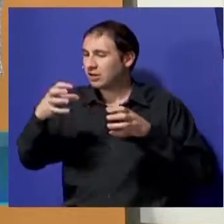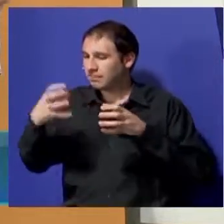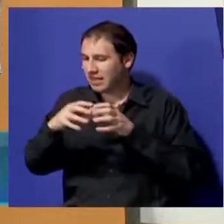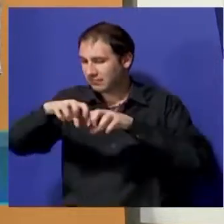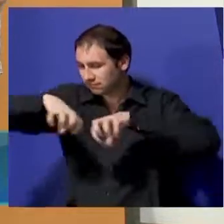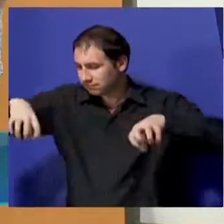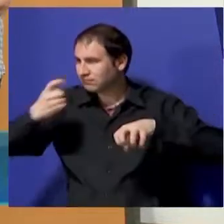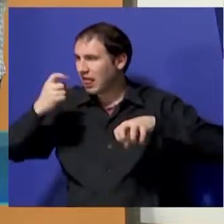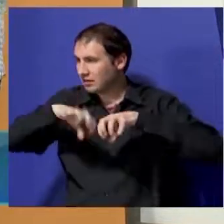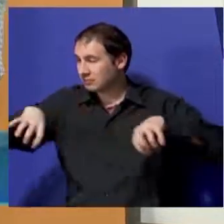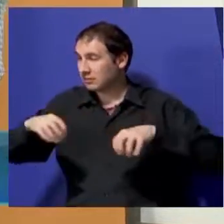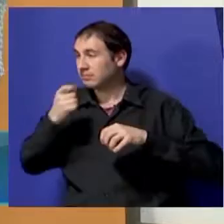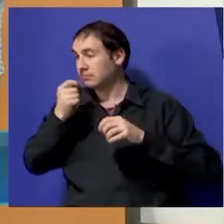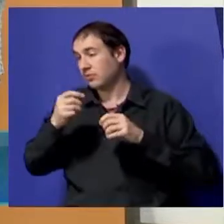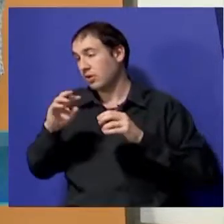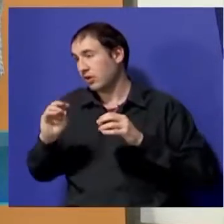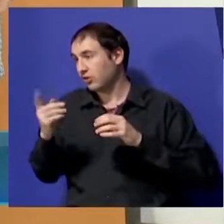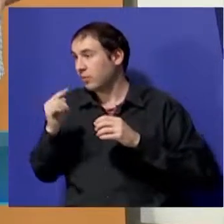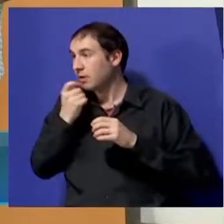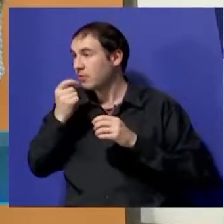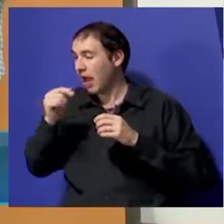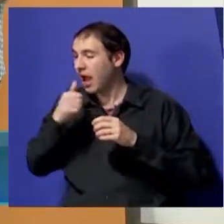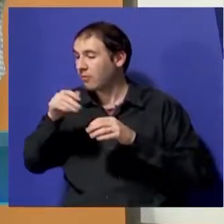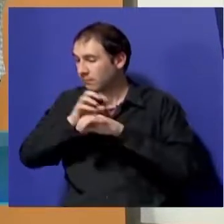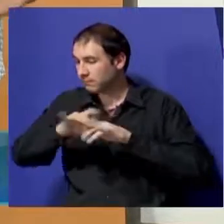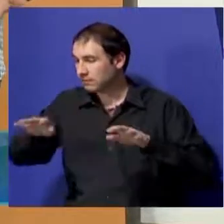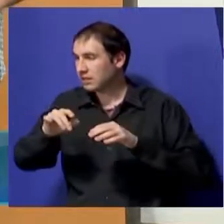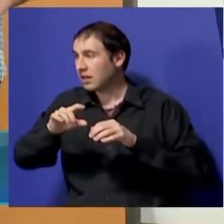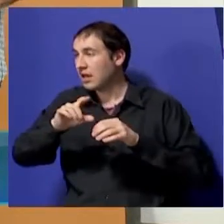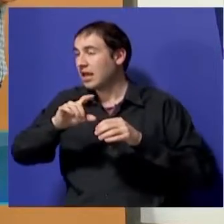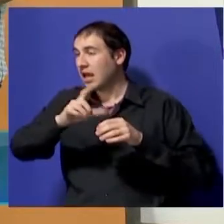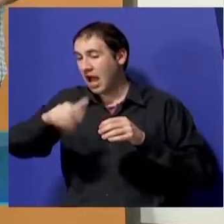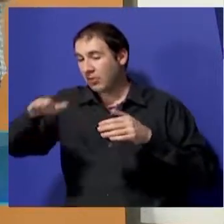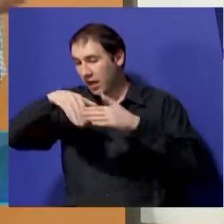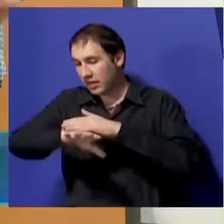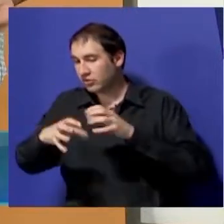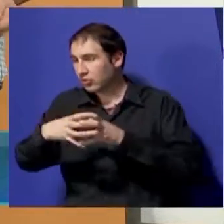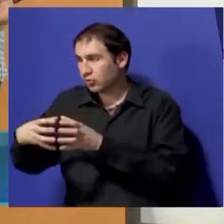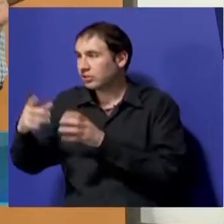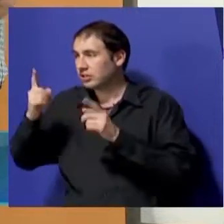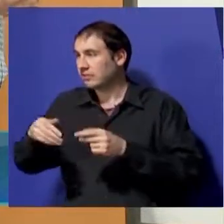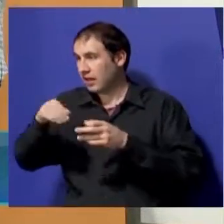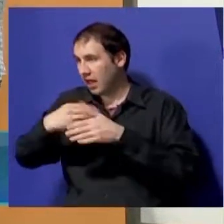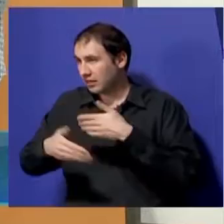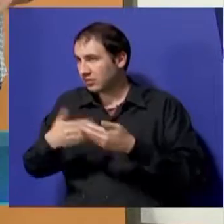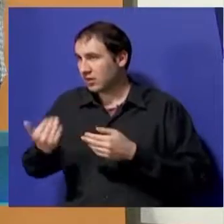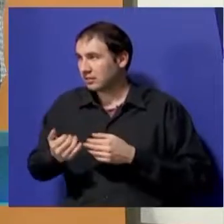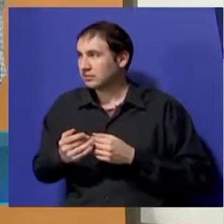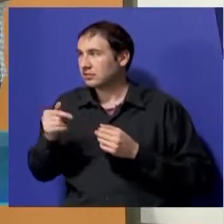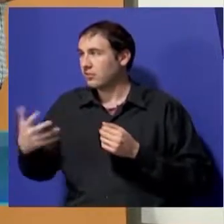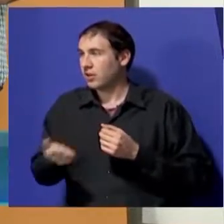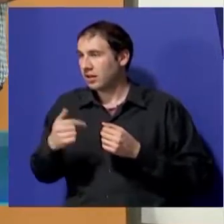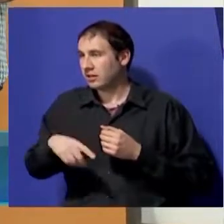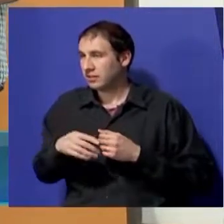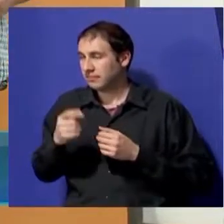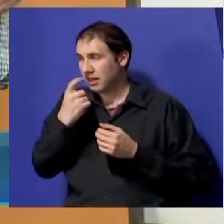y quede en estado libre. Justamente al derramarse el cianuro en el río, en el lecho del río que está cubierto de rocas, también se produce este fenómeno y se encuentra allí el